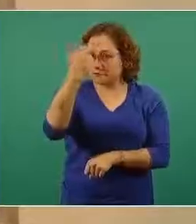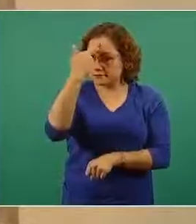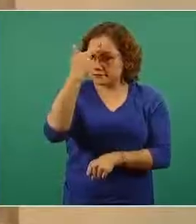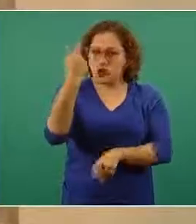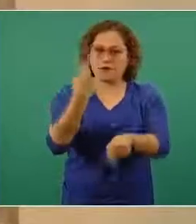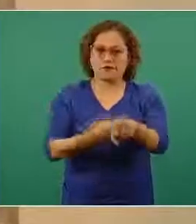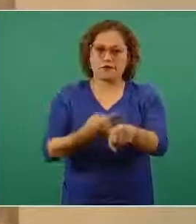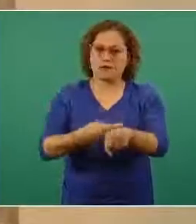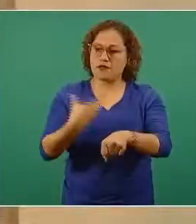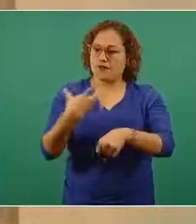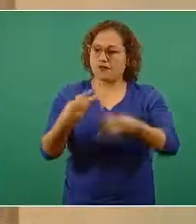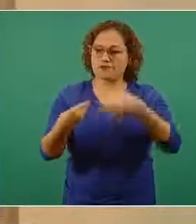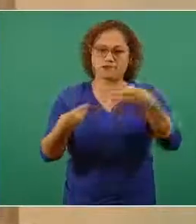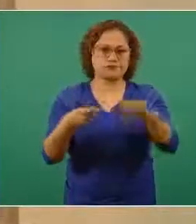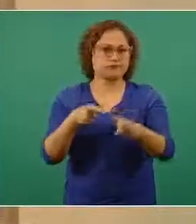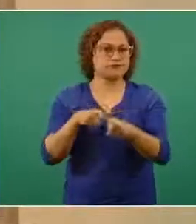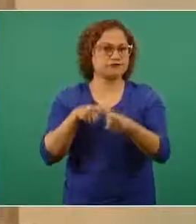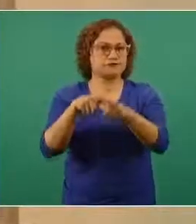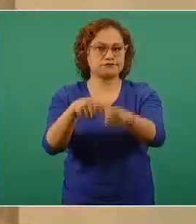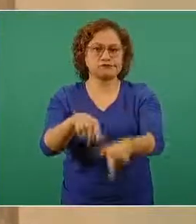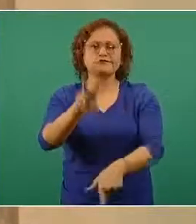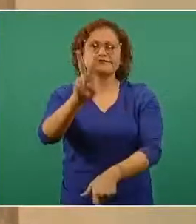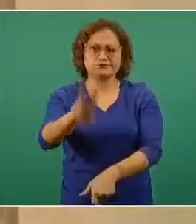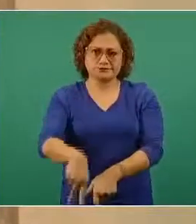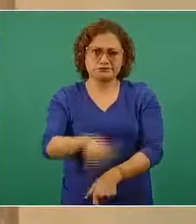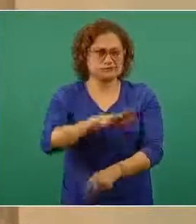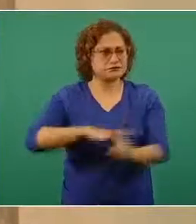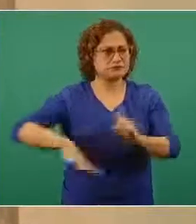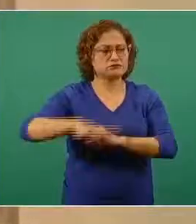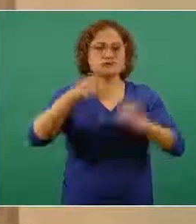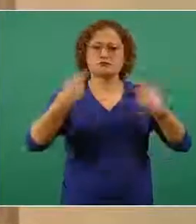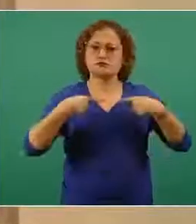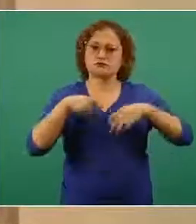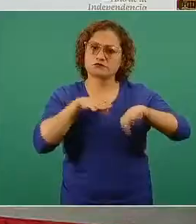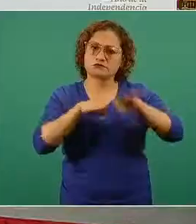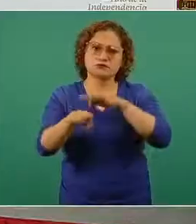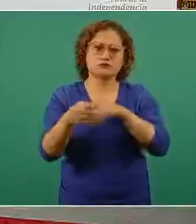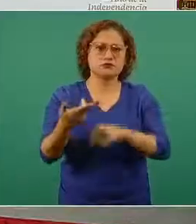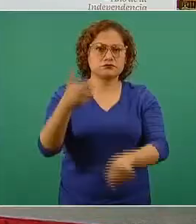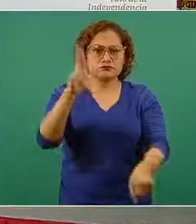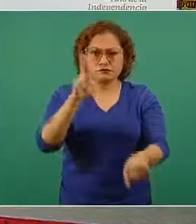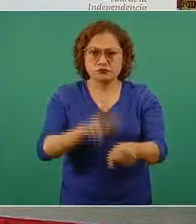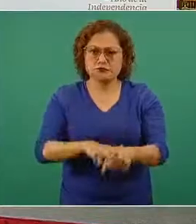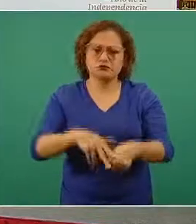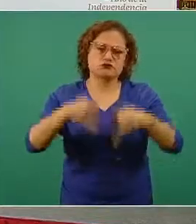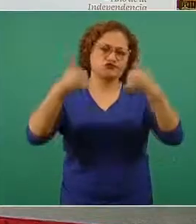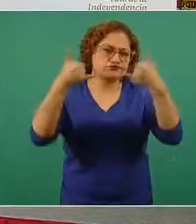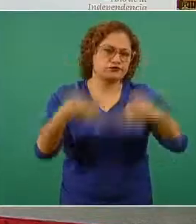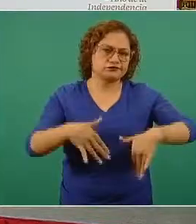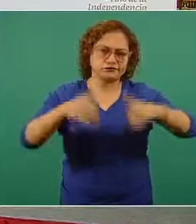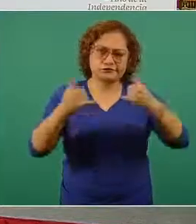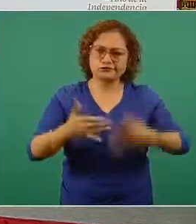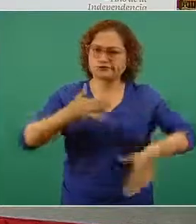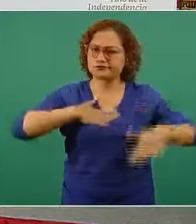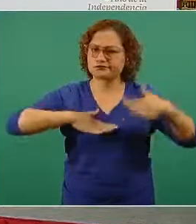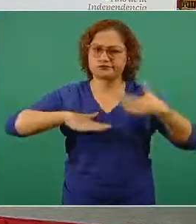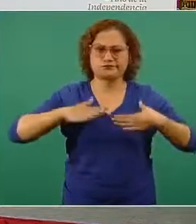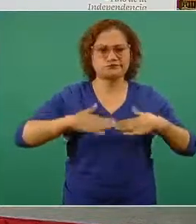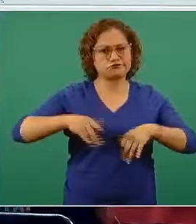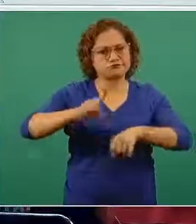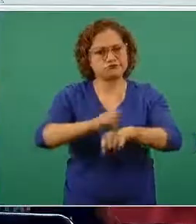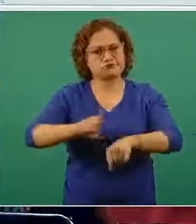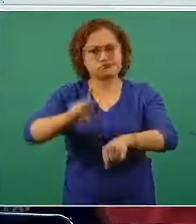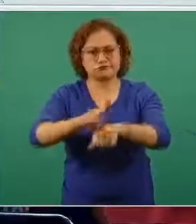epidemia muy larga y muy desgastante para el personal también de salud que está día a día en la parte de la batalla. Y tenemos